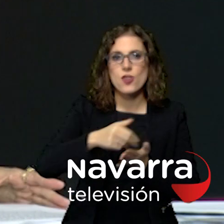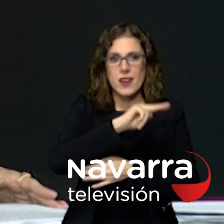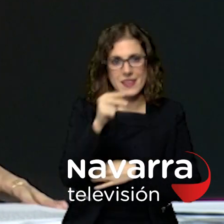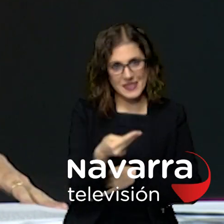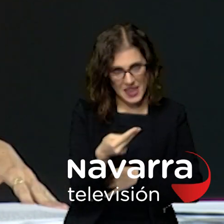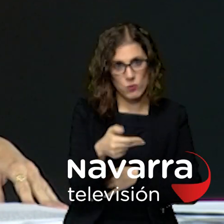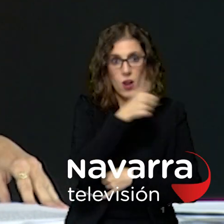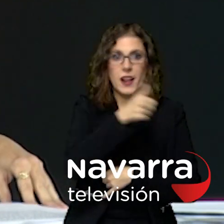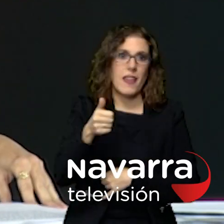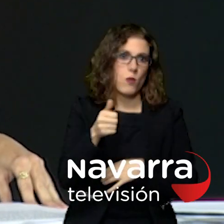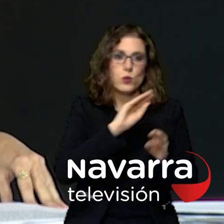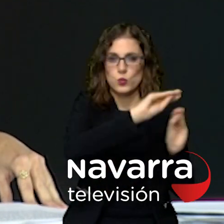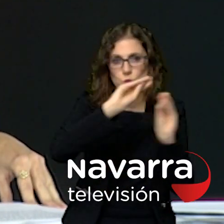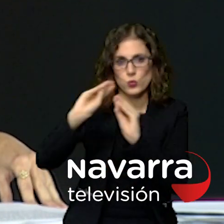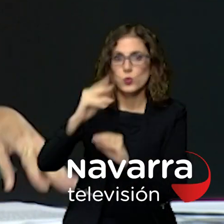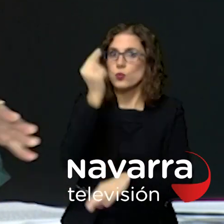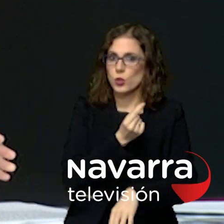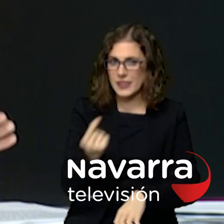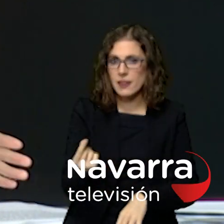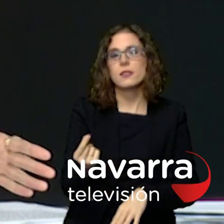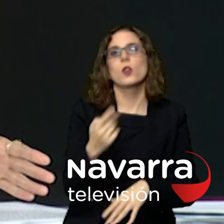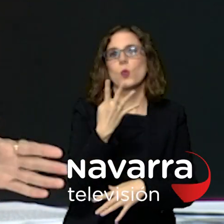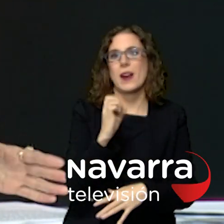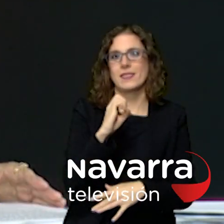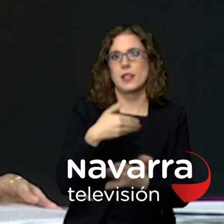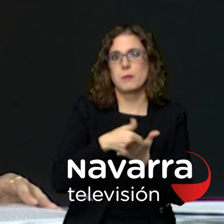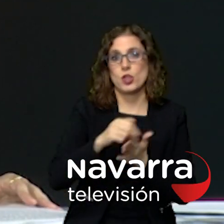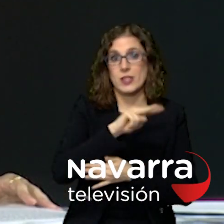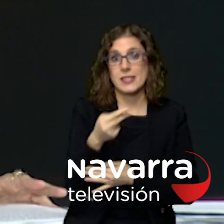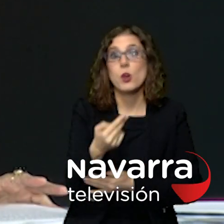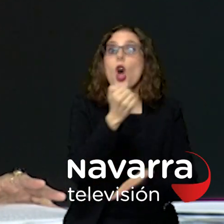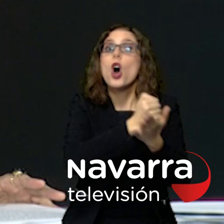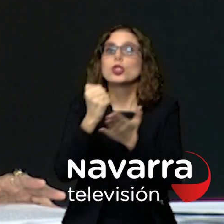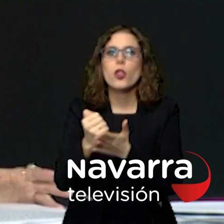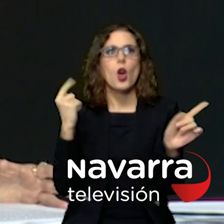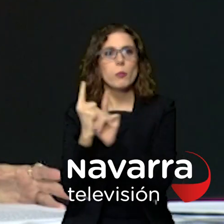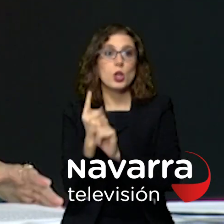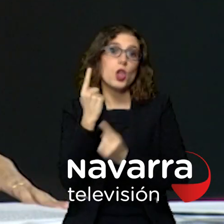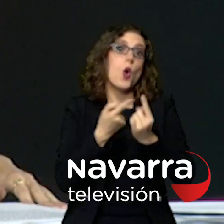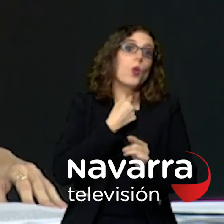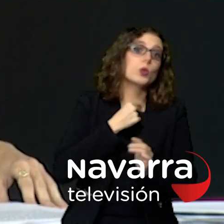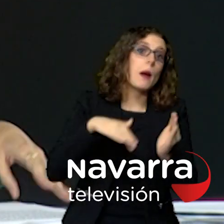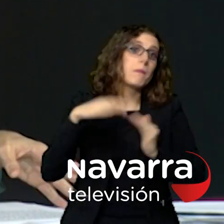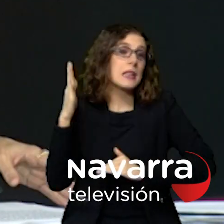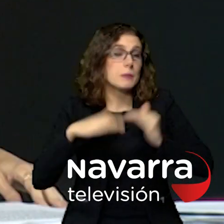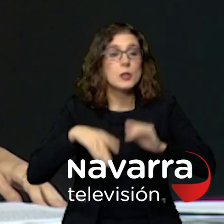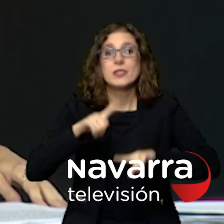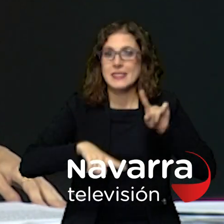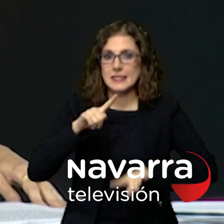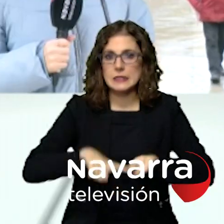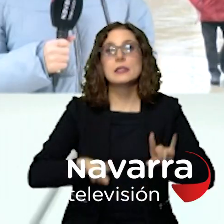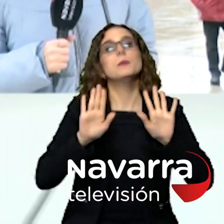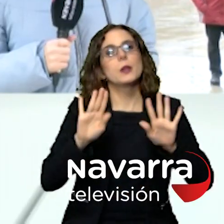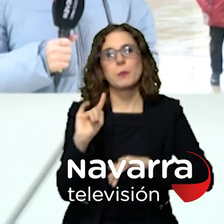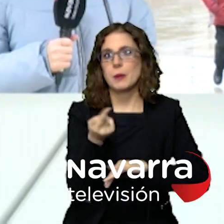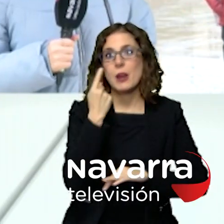las madres y 11 en la deflactación del IRPF. Todo ello gusta más o gusta menos a socios y oposición y tiene que pasar el filtro del